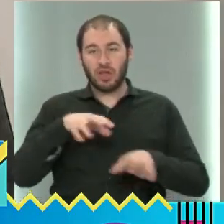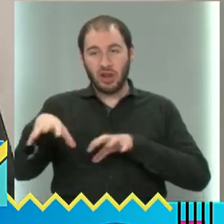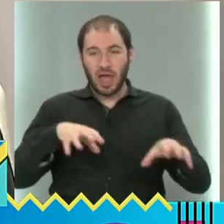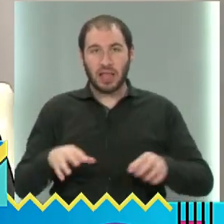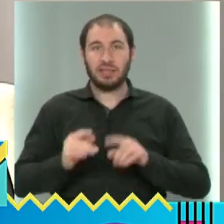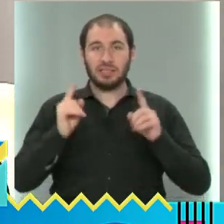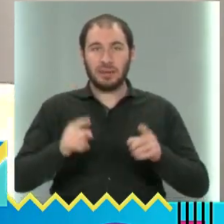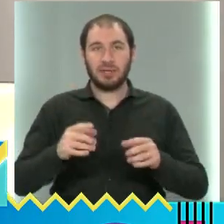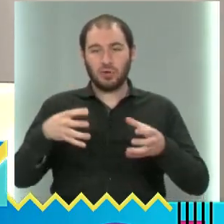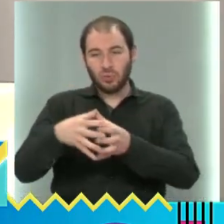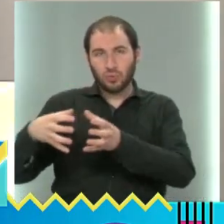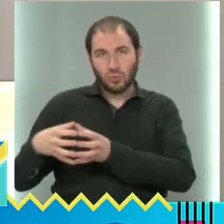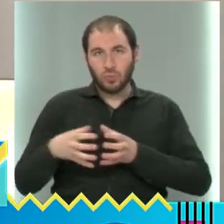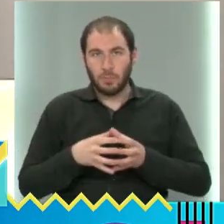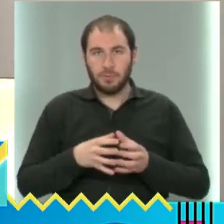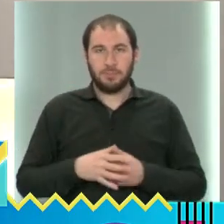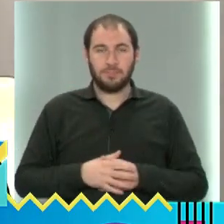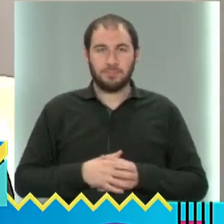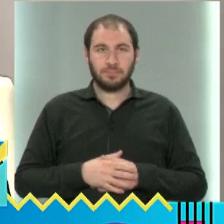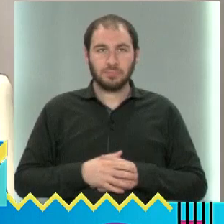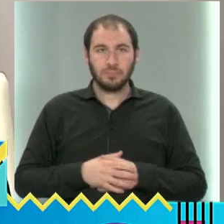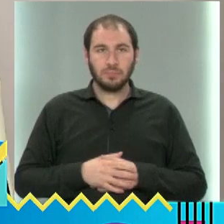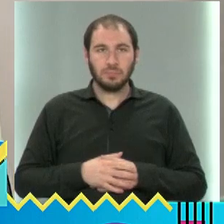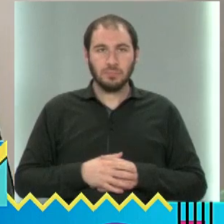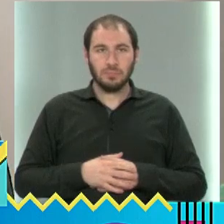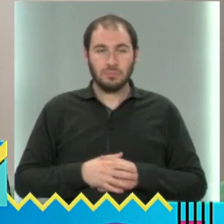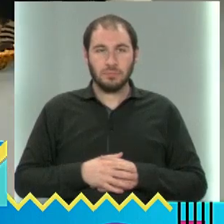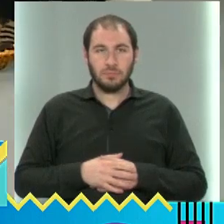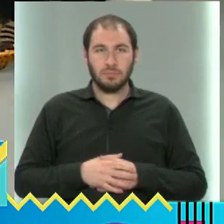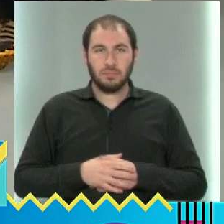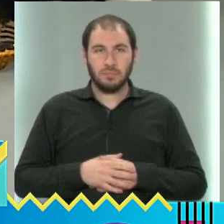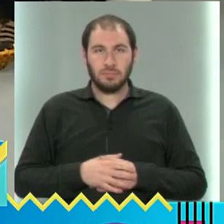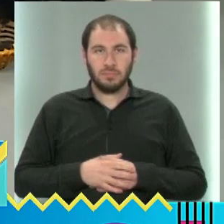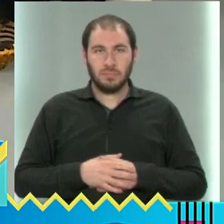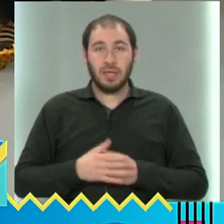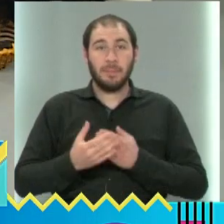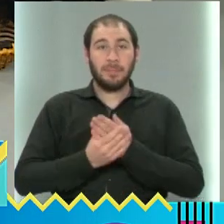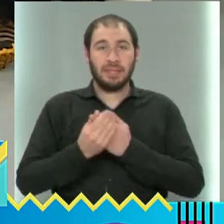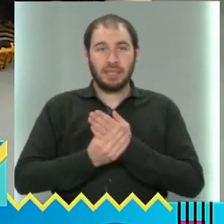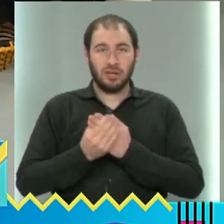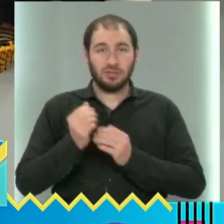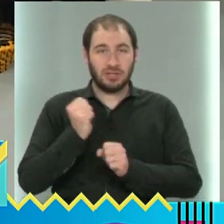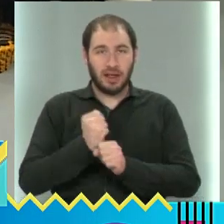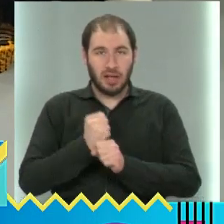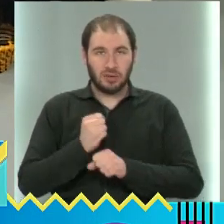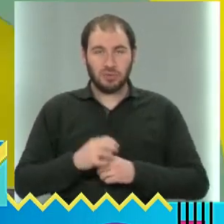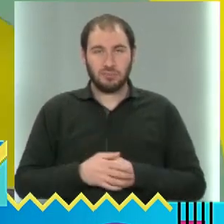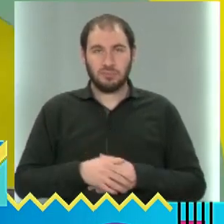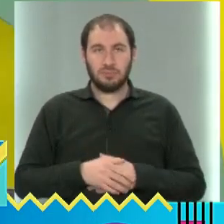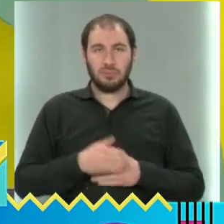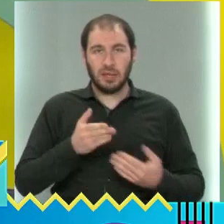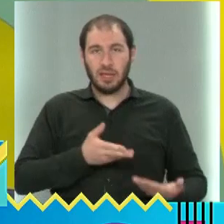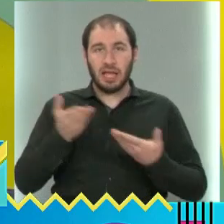sino que se hagan por sector. De hecho, en el Ministerio de Trabajo se han